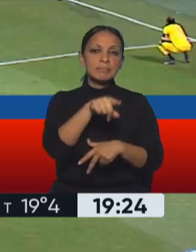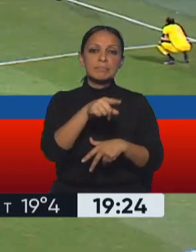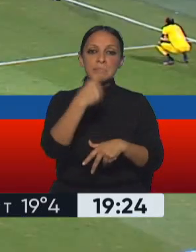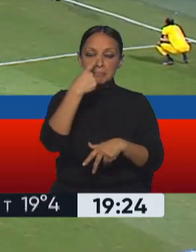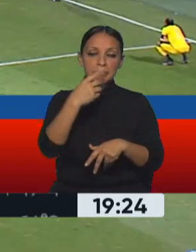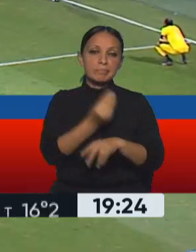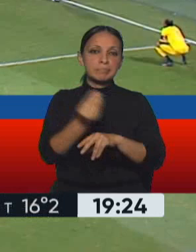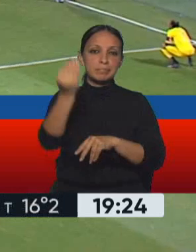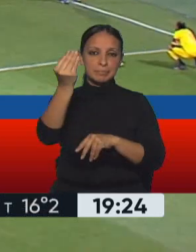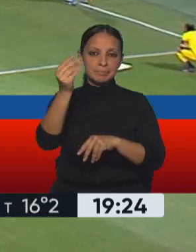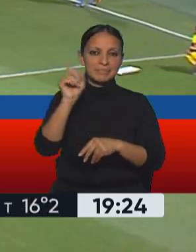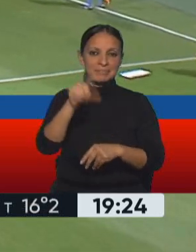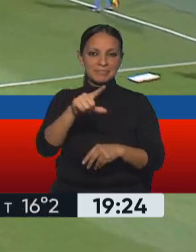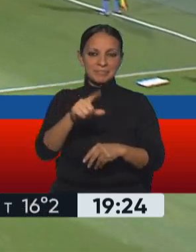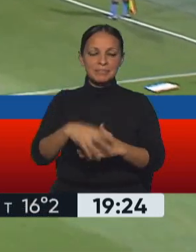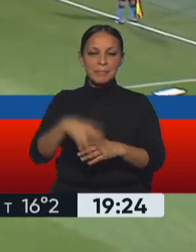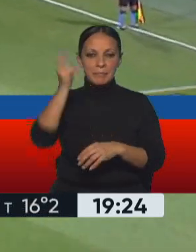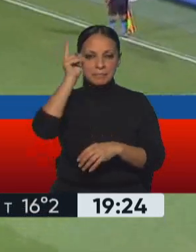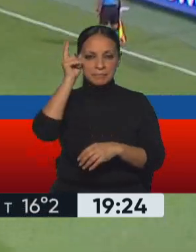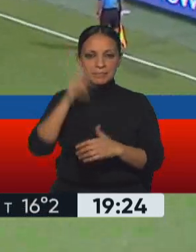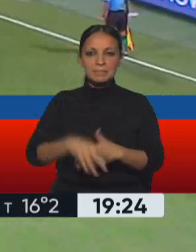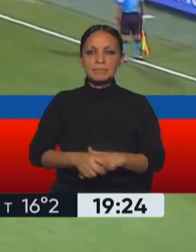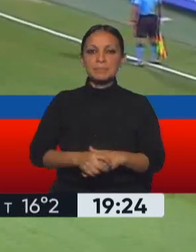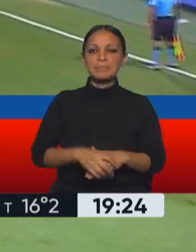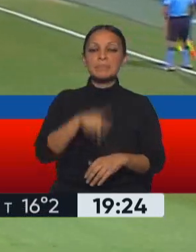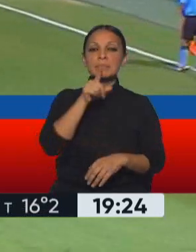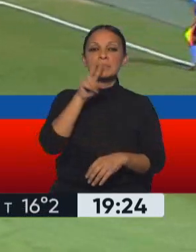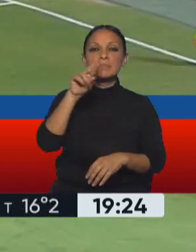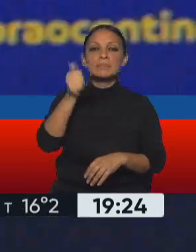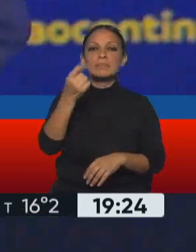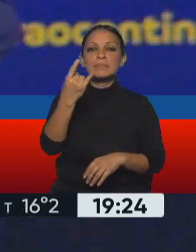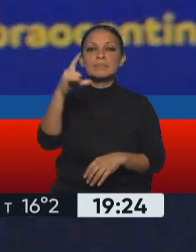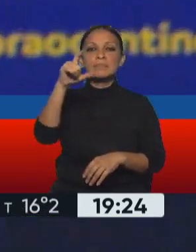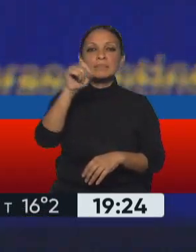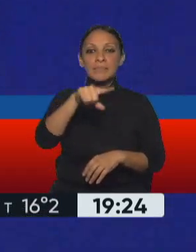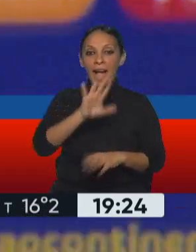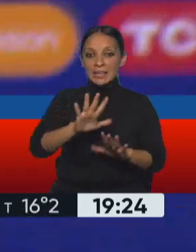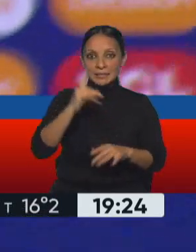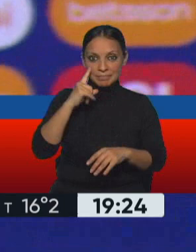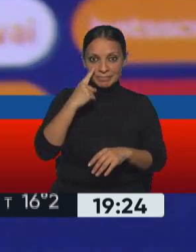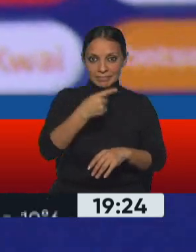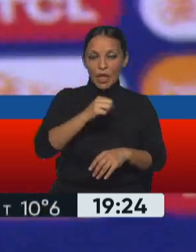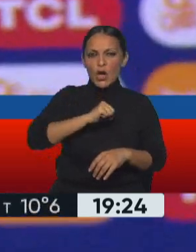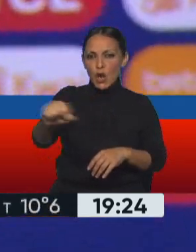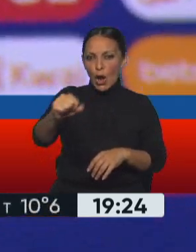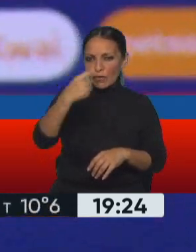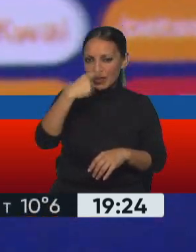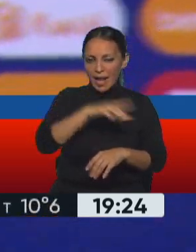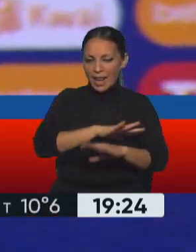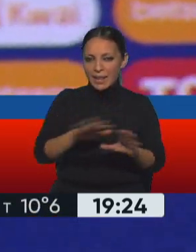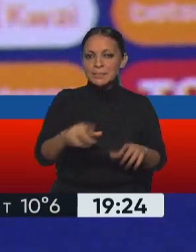la clasificación a través de Trauco, el gol del final. Allí el Tigre